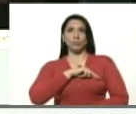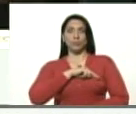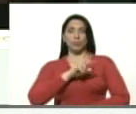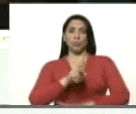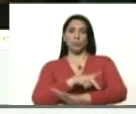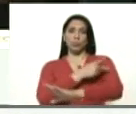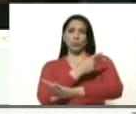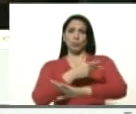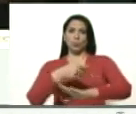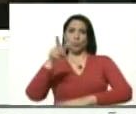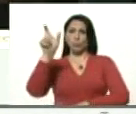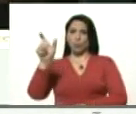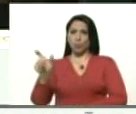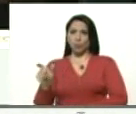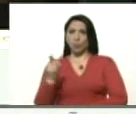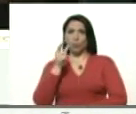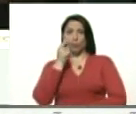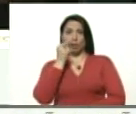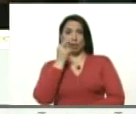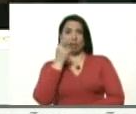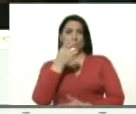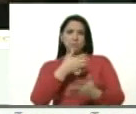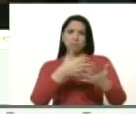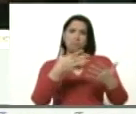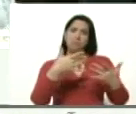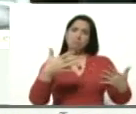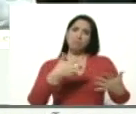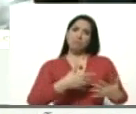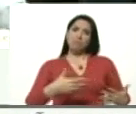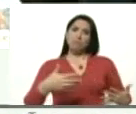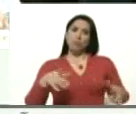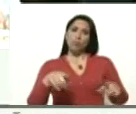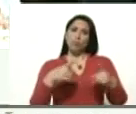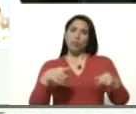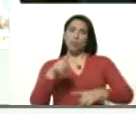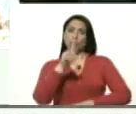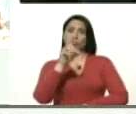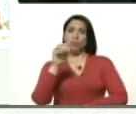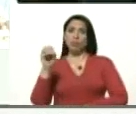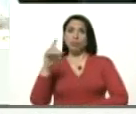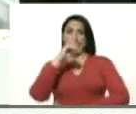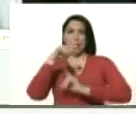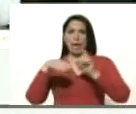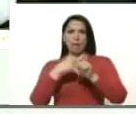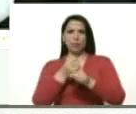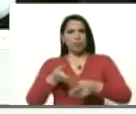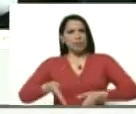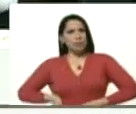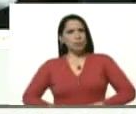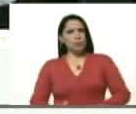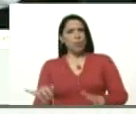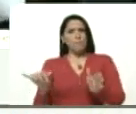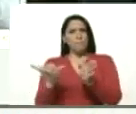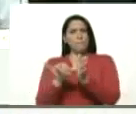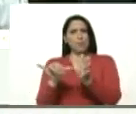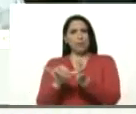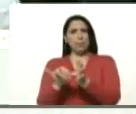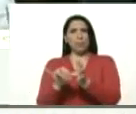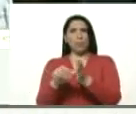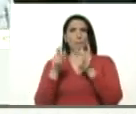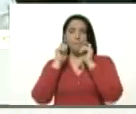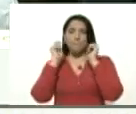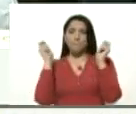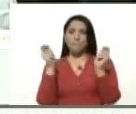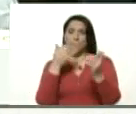poeta y escritor Aquiles Nazoa hoy está cumpliendo 100 años, que nació por aquí mismo, con su permiso.